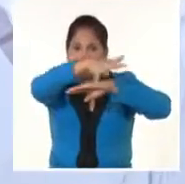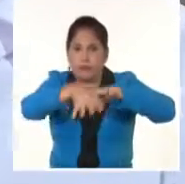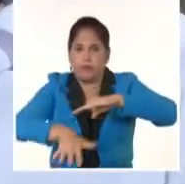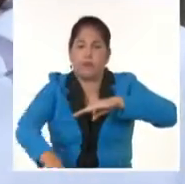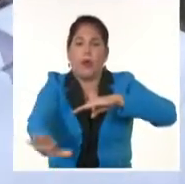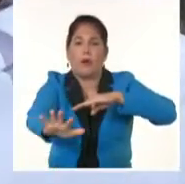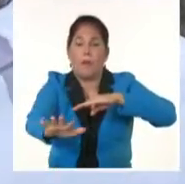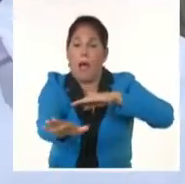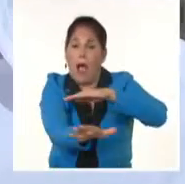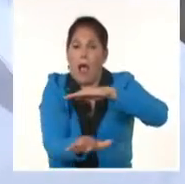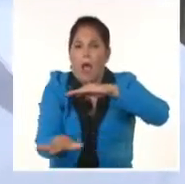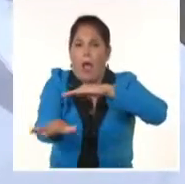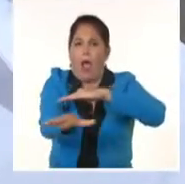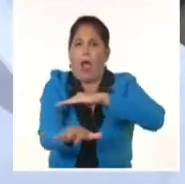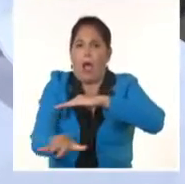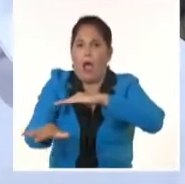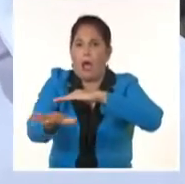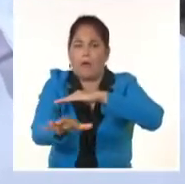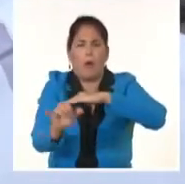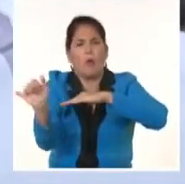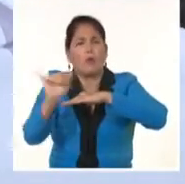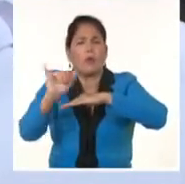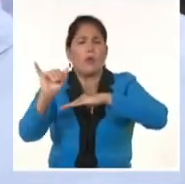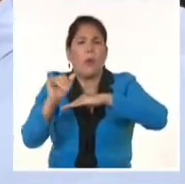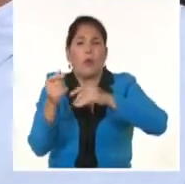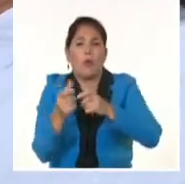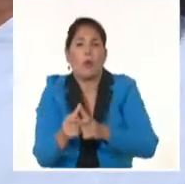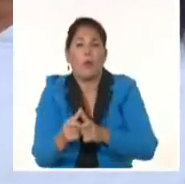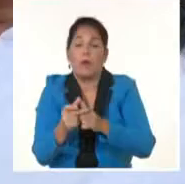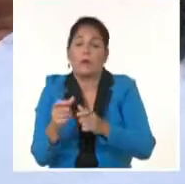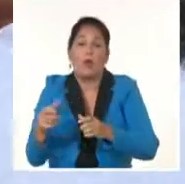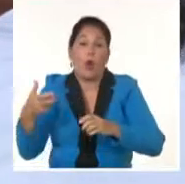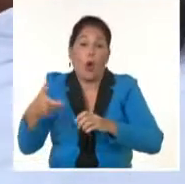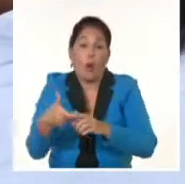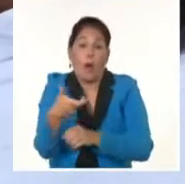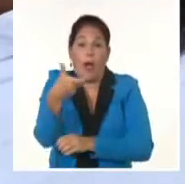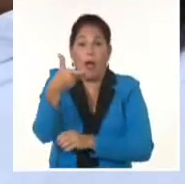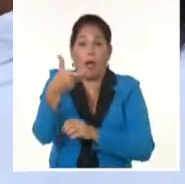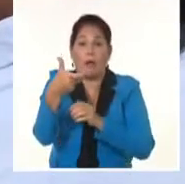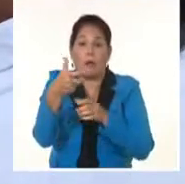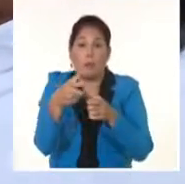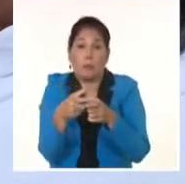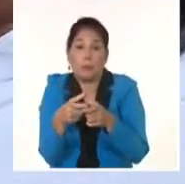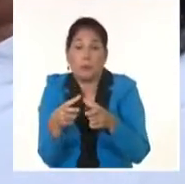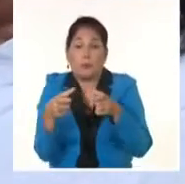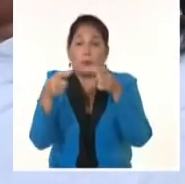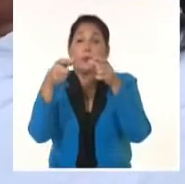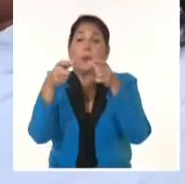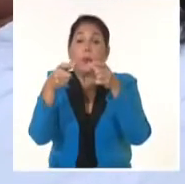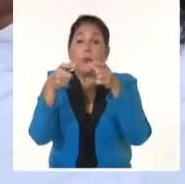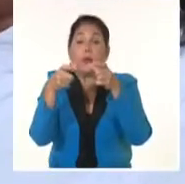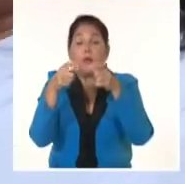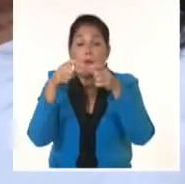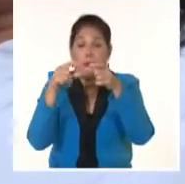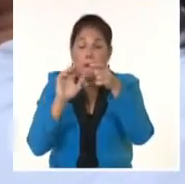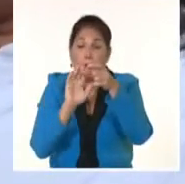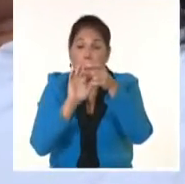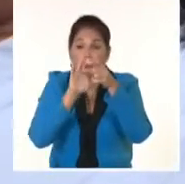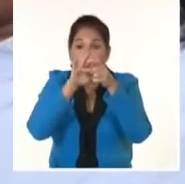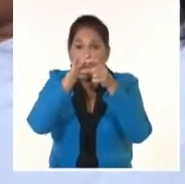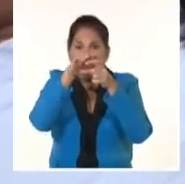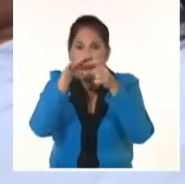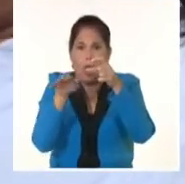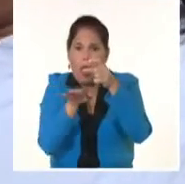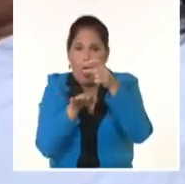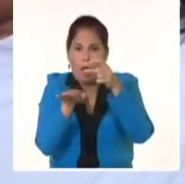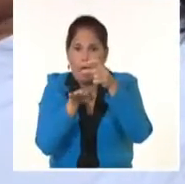la parte de abajo. Es como una copa que tiene la parte de atrás las montañas y tiene la base